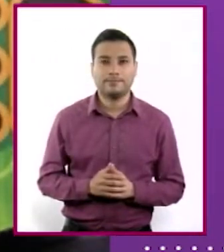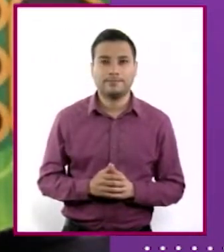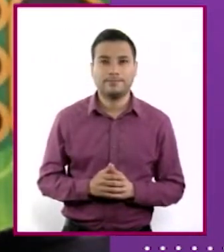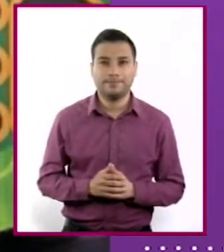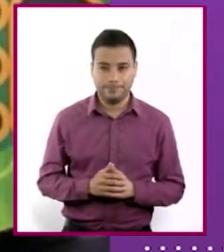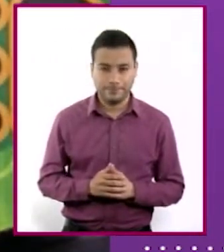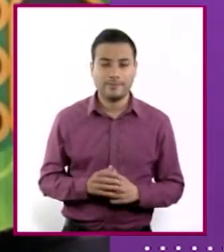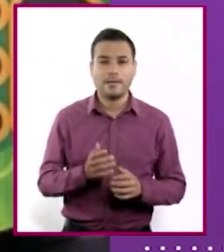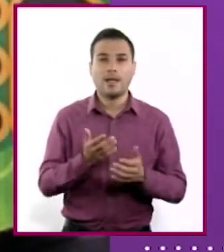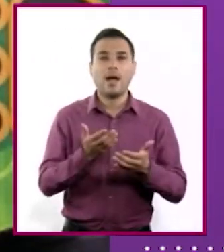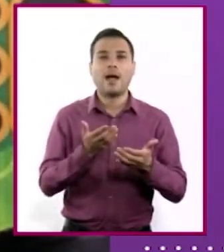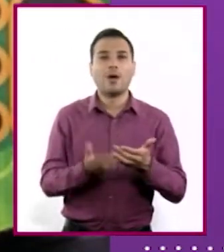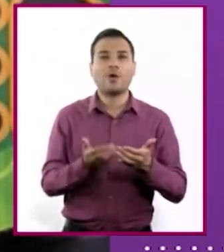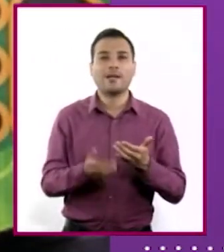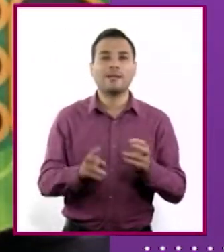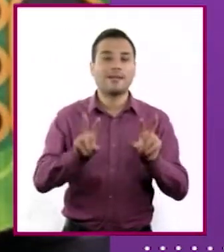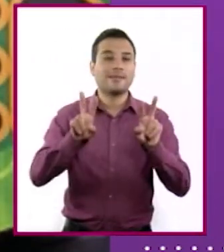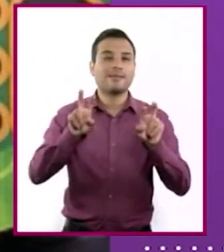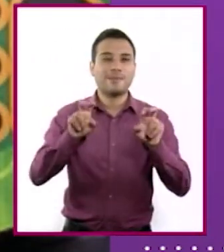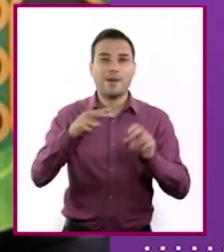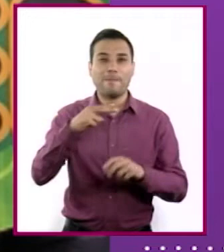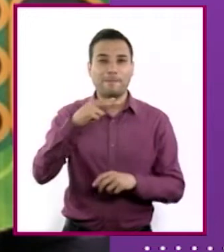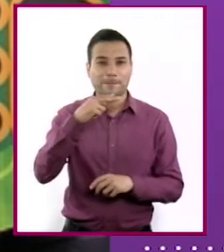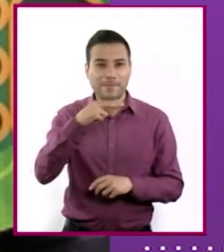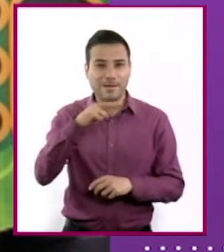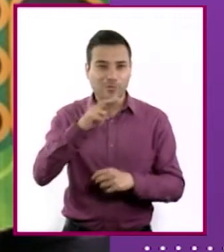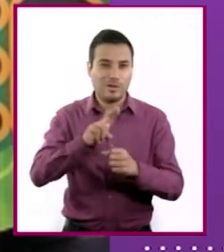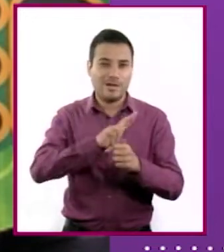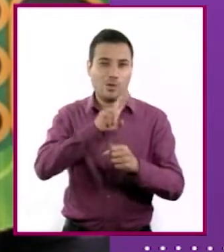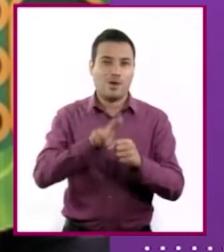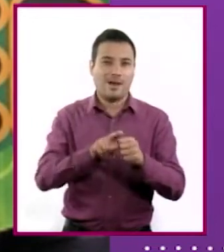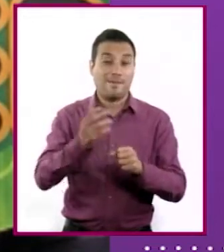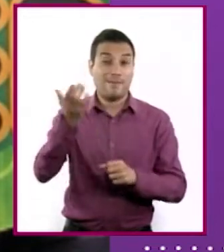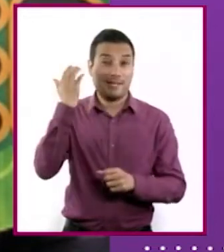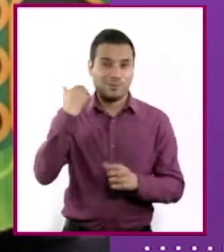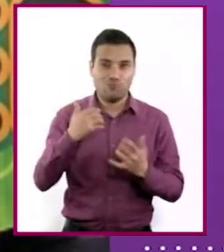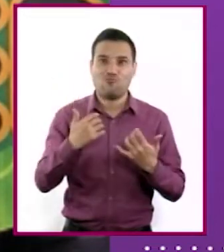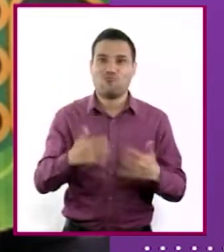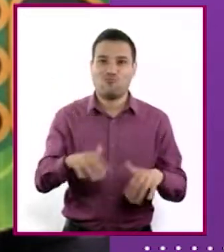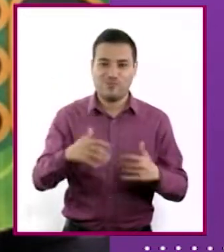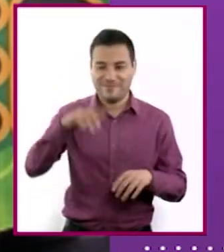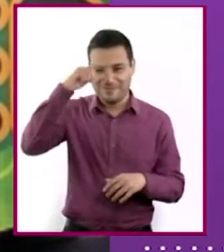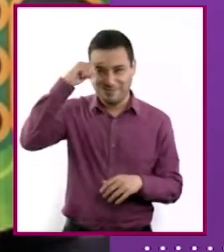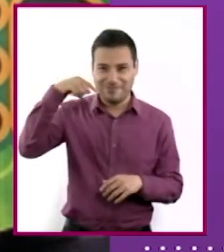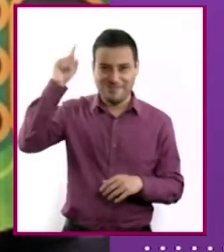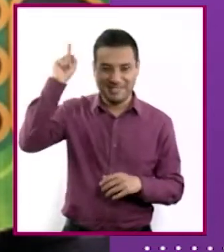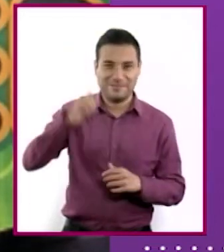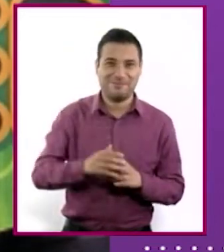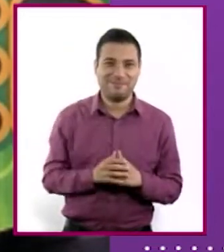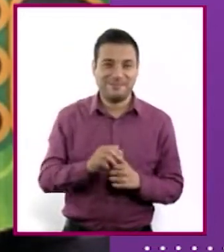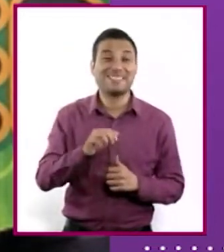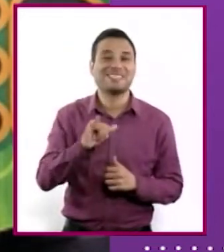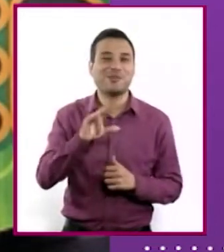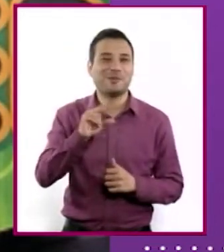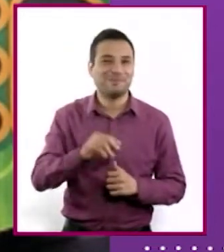El tema de hoy, los verbos regulares en pasado, resultó ser bastante sencillo. ¿No creen?